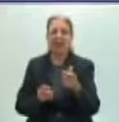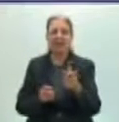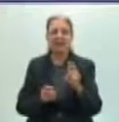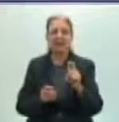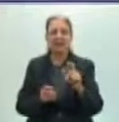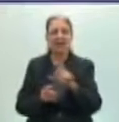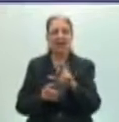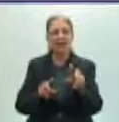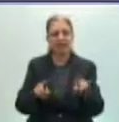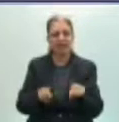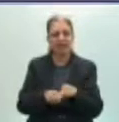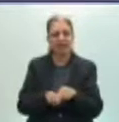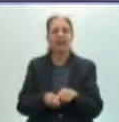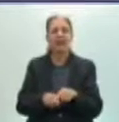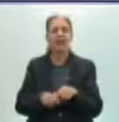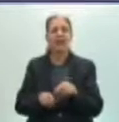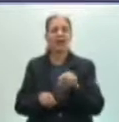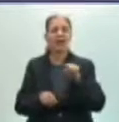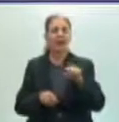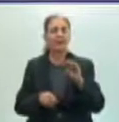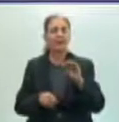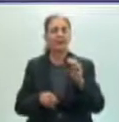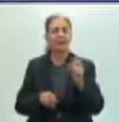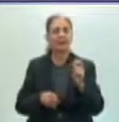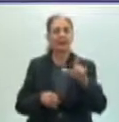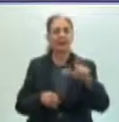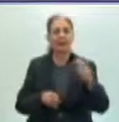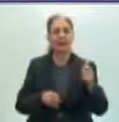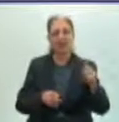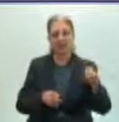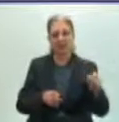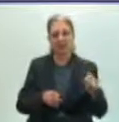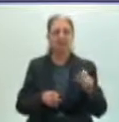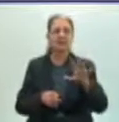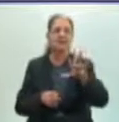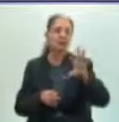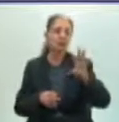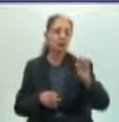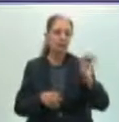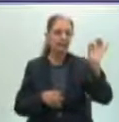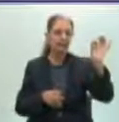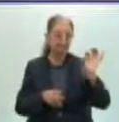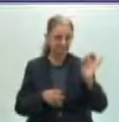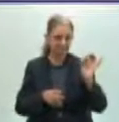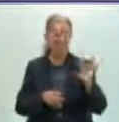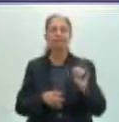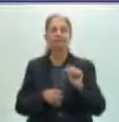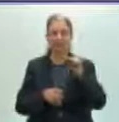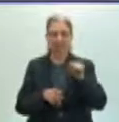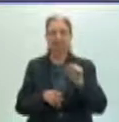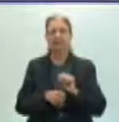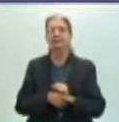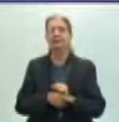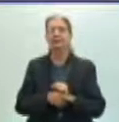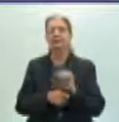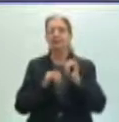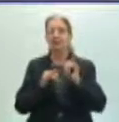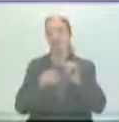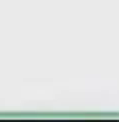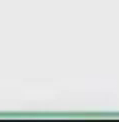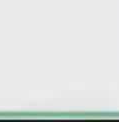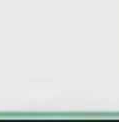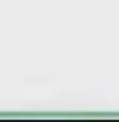son 50. Te daré un tiempo para que copies esta información.